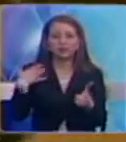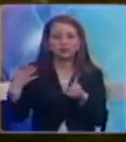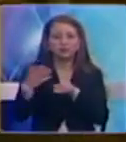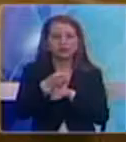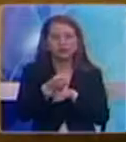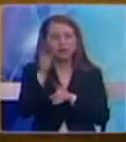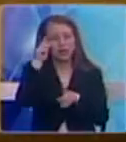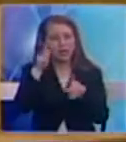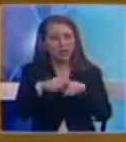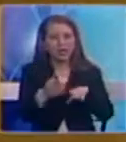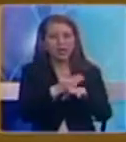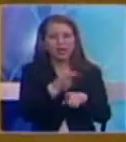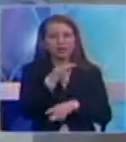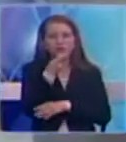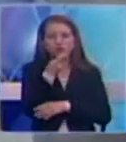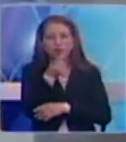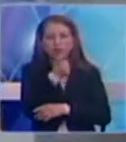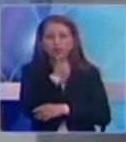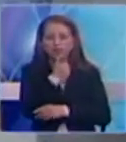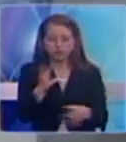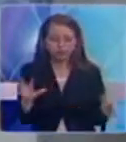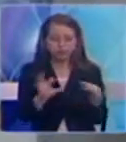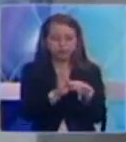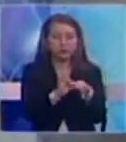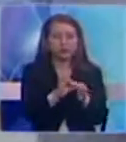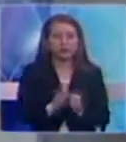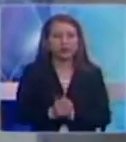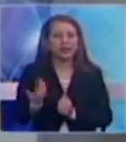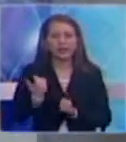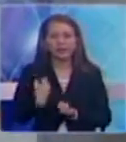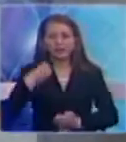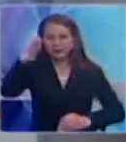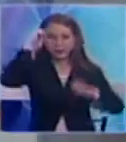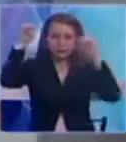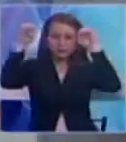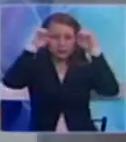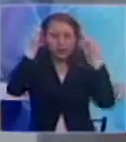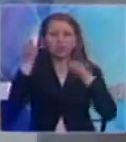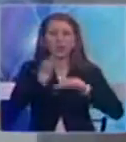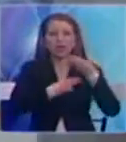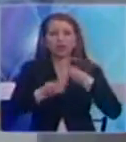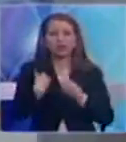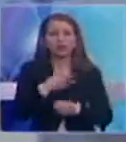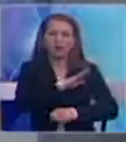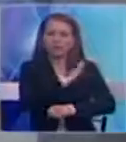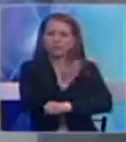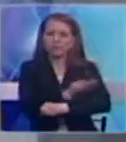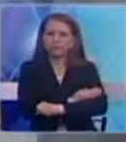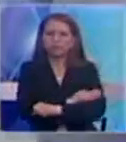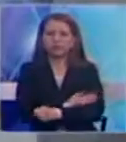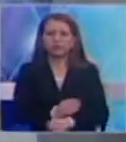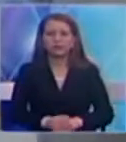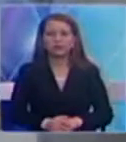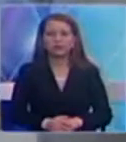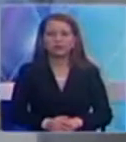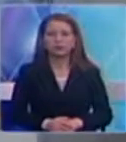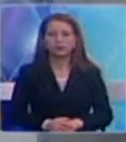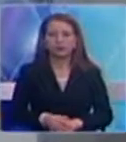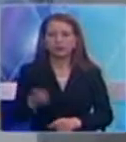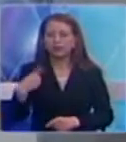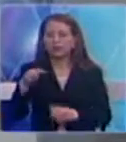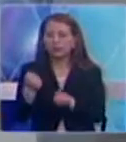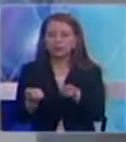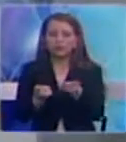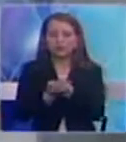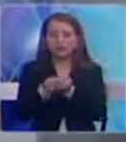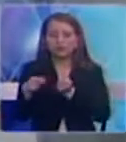mediante alianza público-privada. Es una estrategia comercial, pero sin embargo es un esfuerzo creativo. Ver de qué manera se apoya